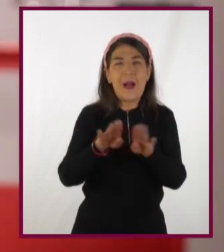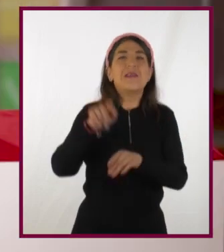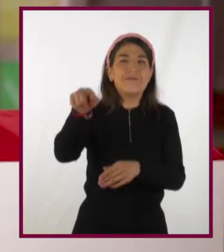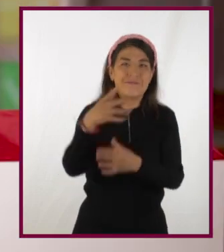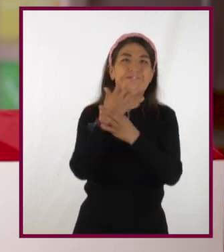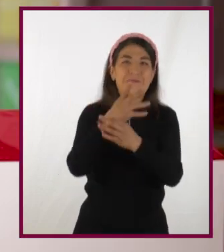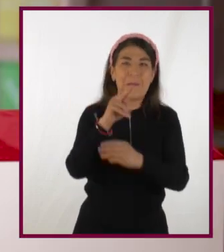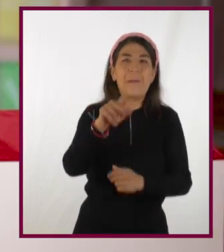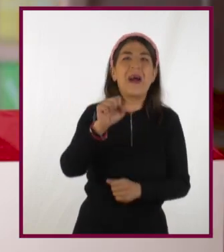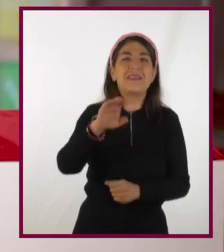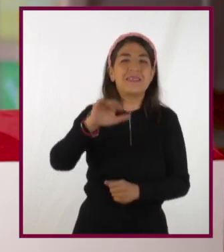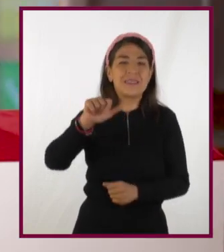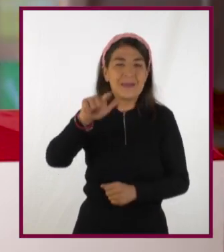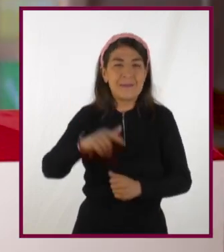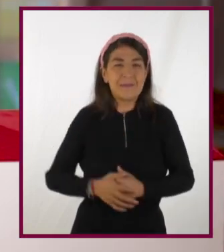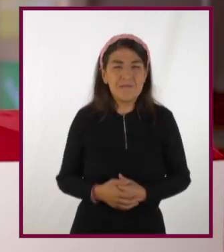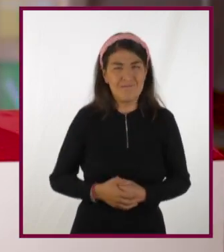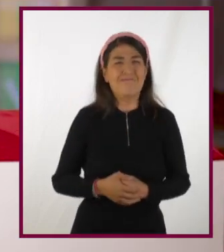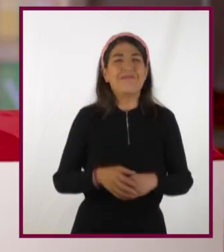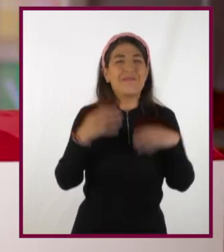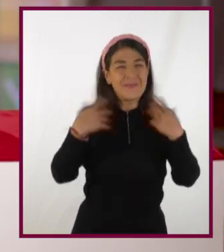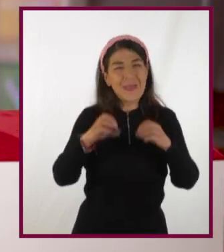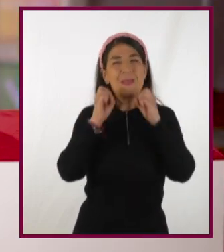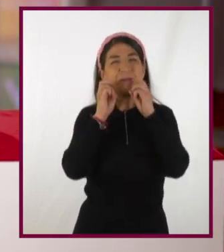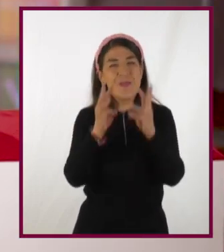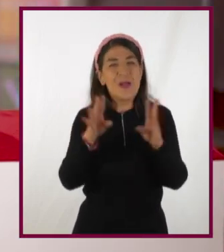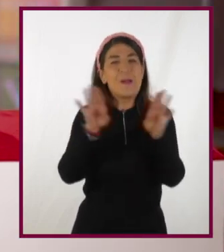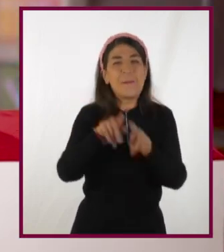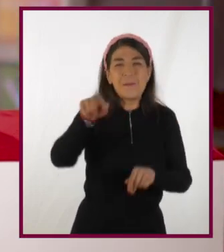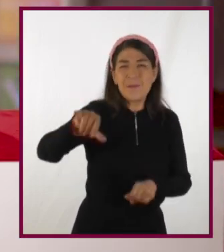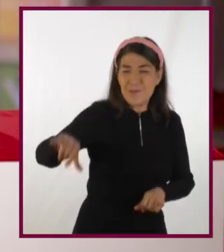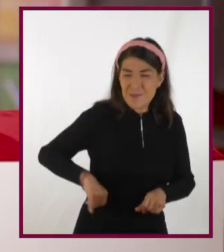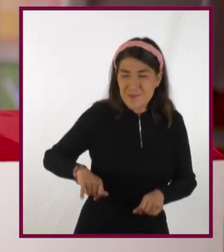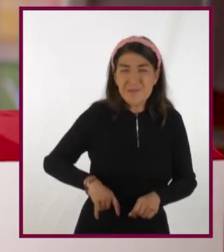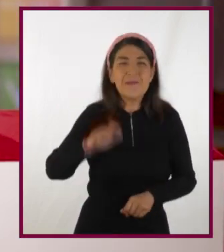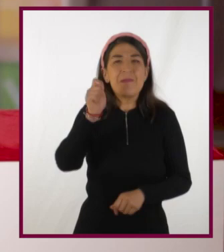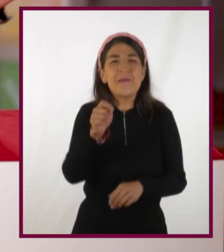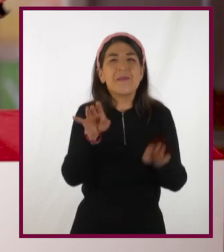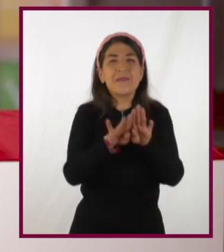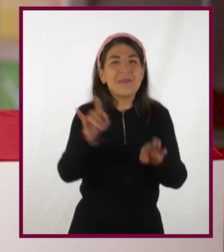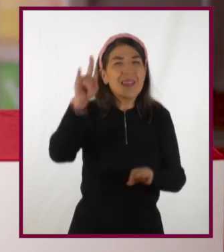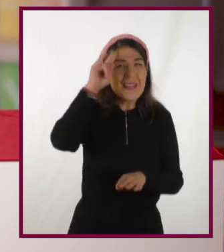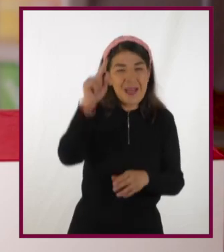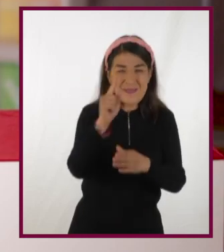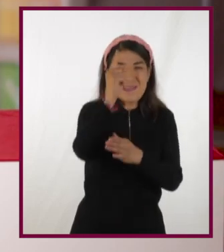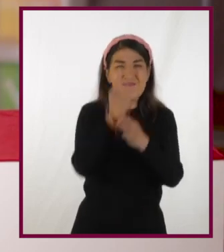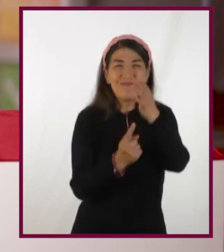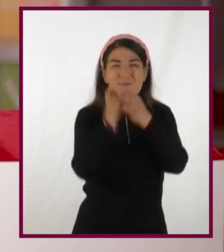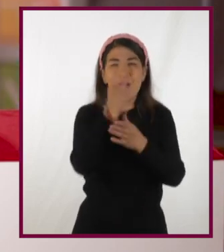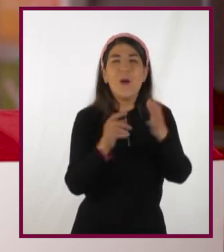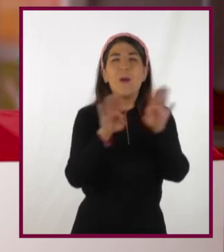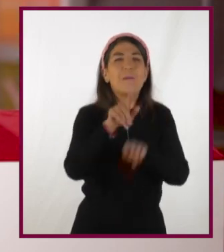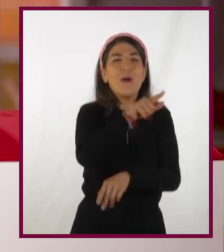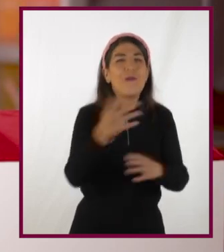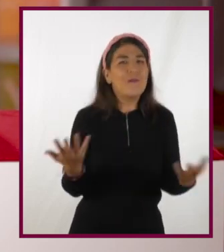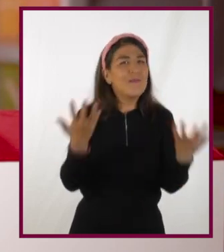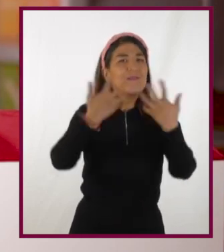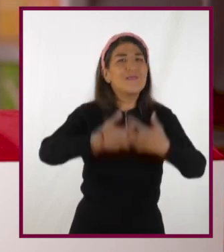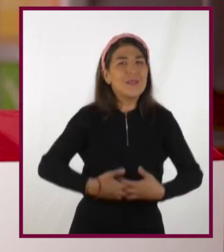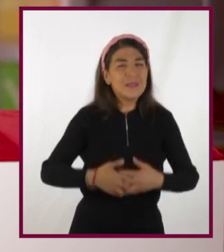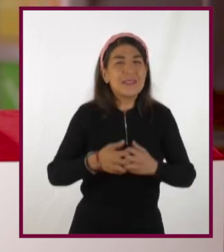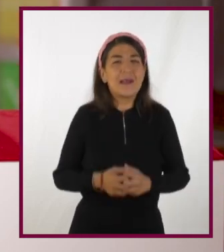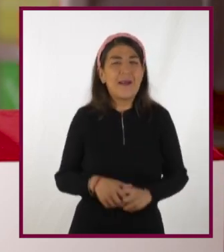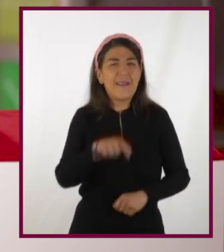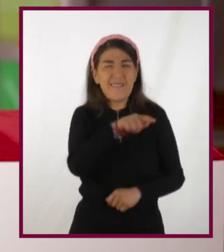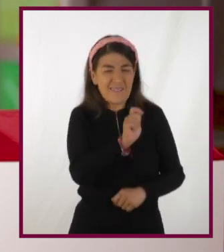Pascal. ¡Órale! Yo creo que lo más interesante del diablillo no es que puedas desconcertar a las personas con su funcionamiento,